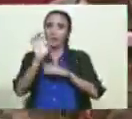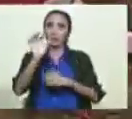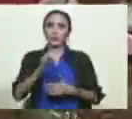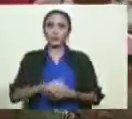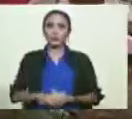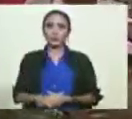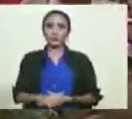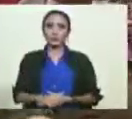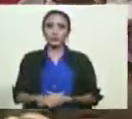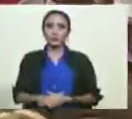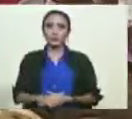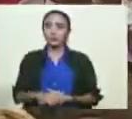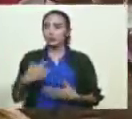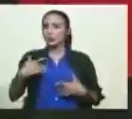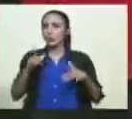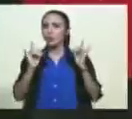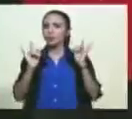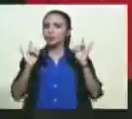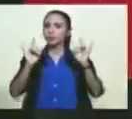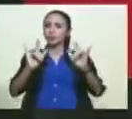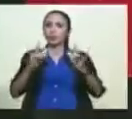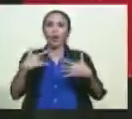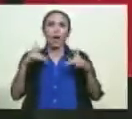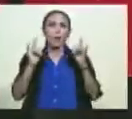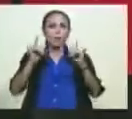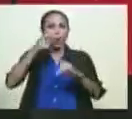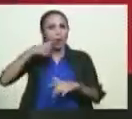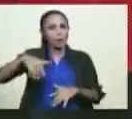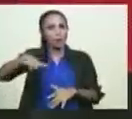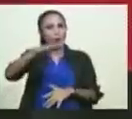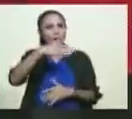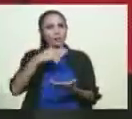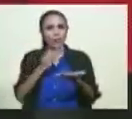Y llamaría al pueblo a las armas.